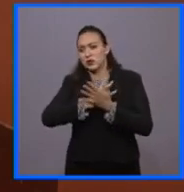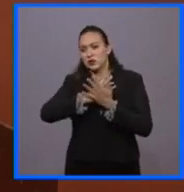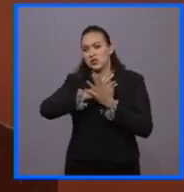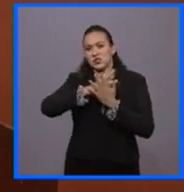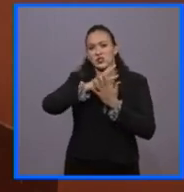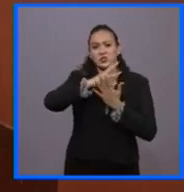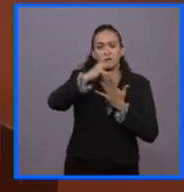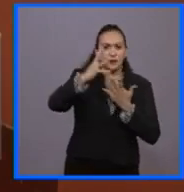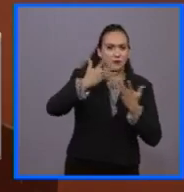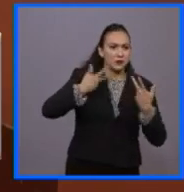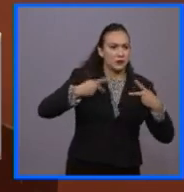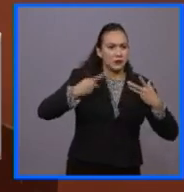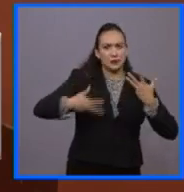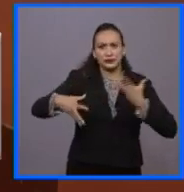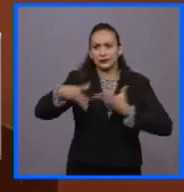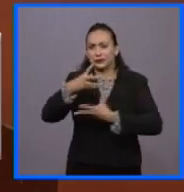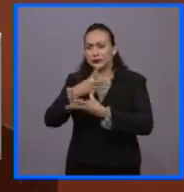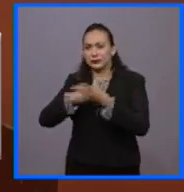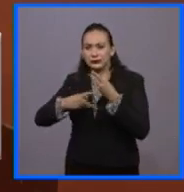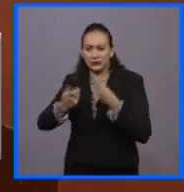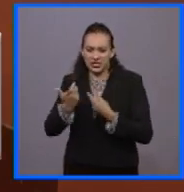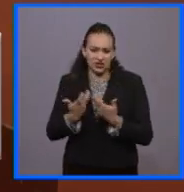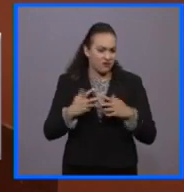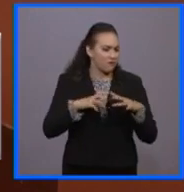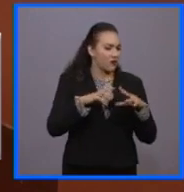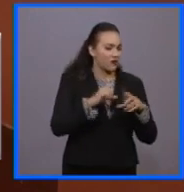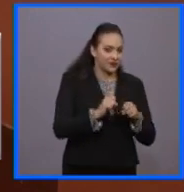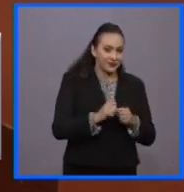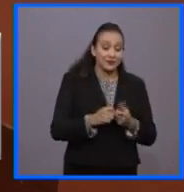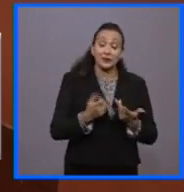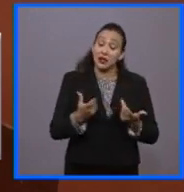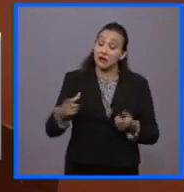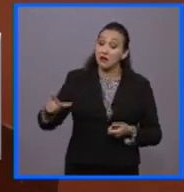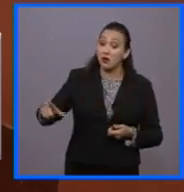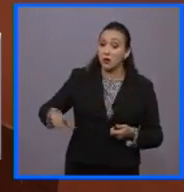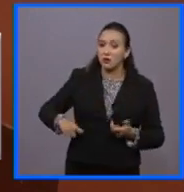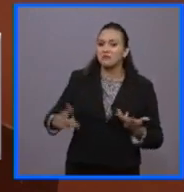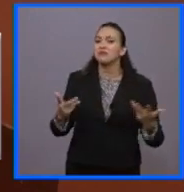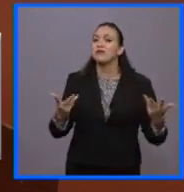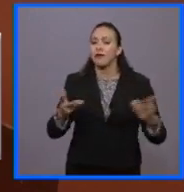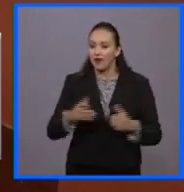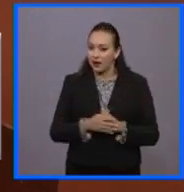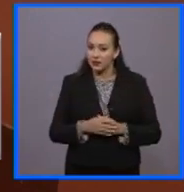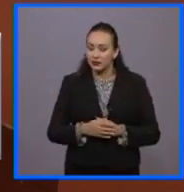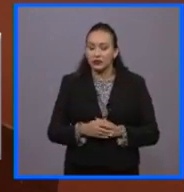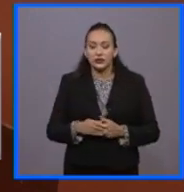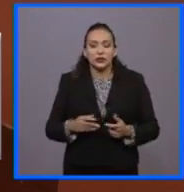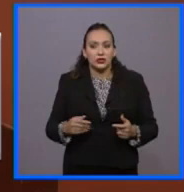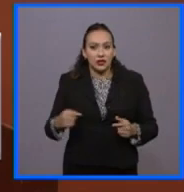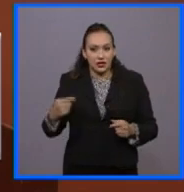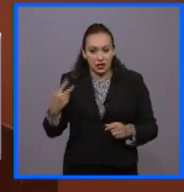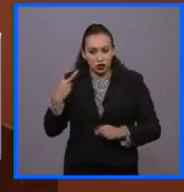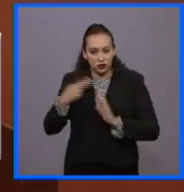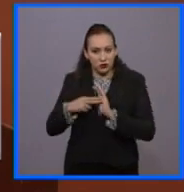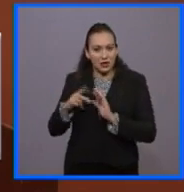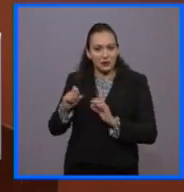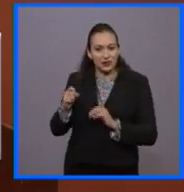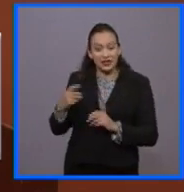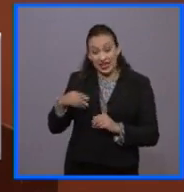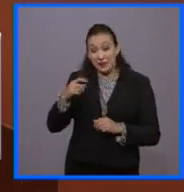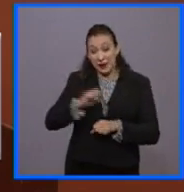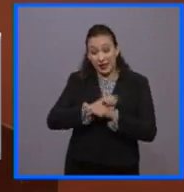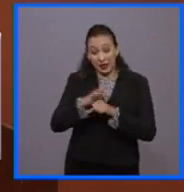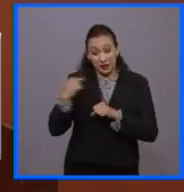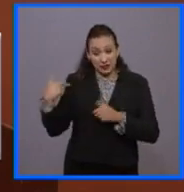Aunado a lo anterior, la pérdida de fuerza por parte de los estados ha llevado a una crisis en el cumplimiento de los derechos